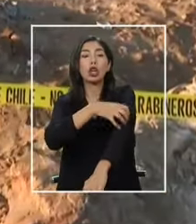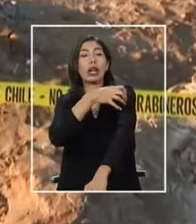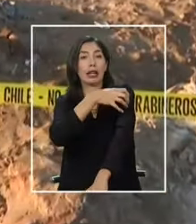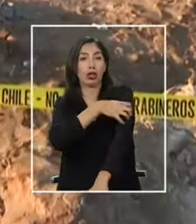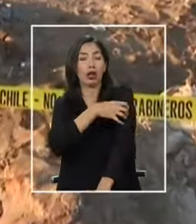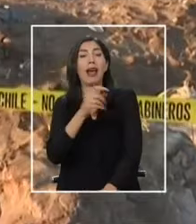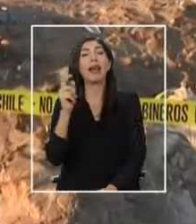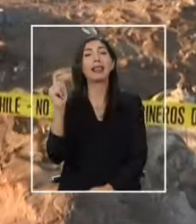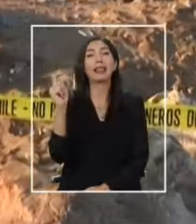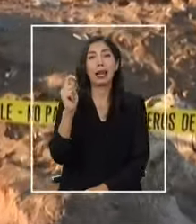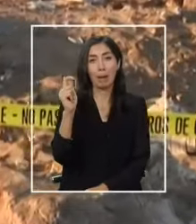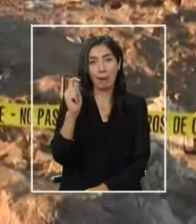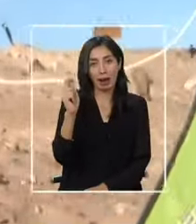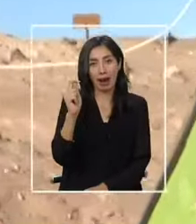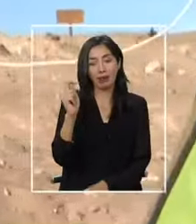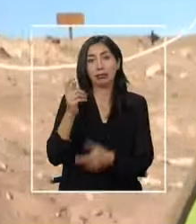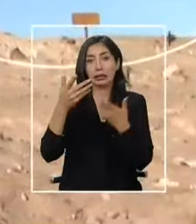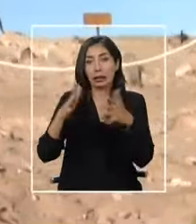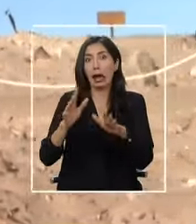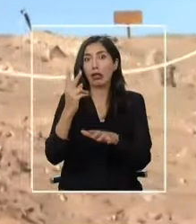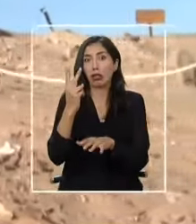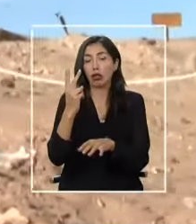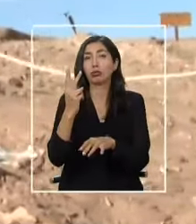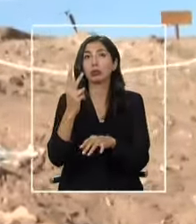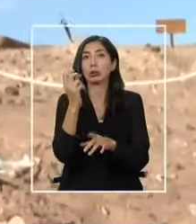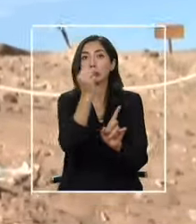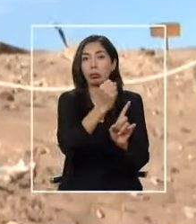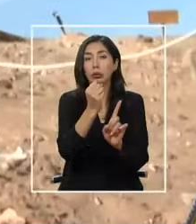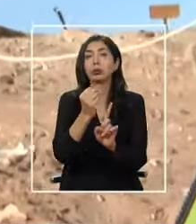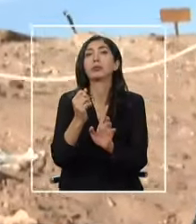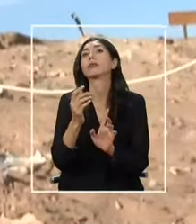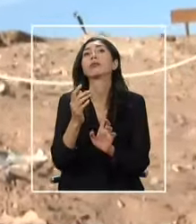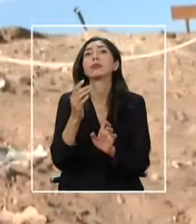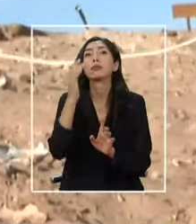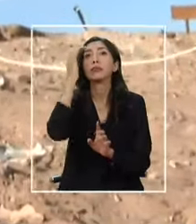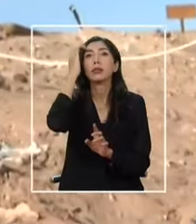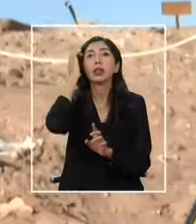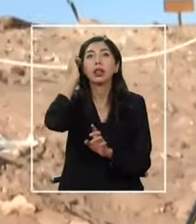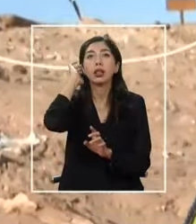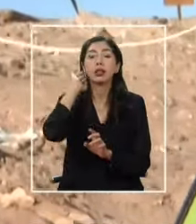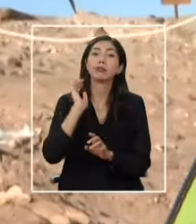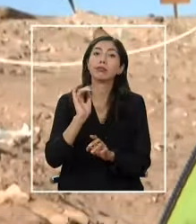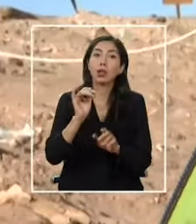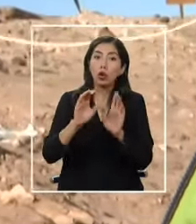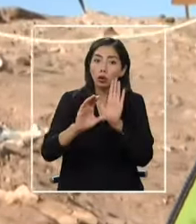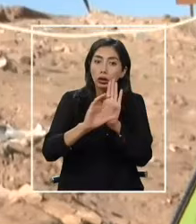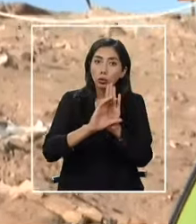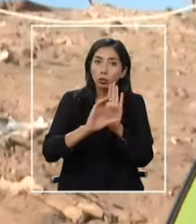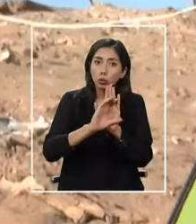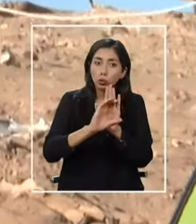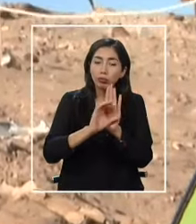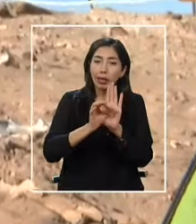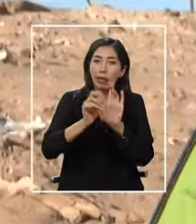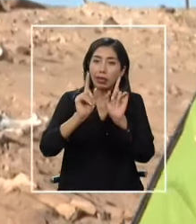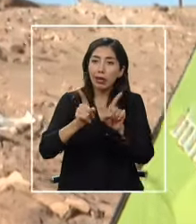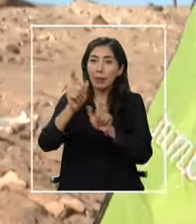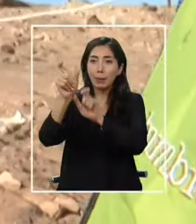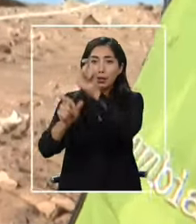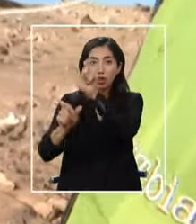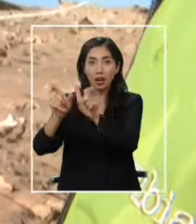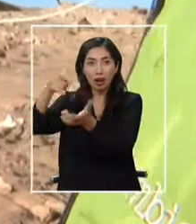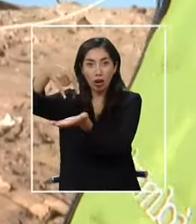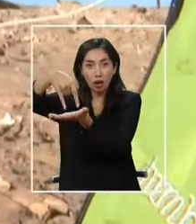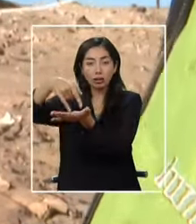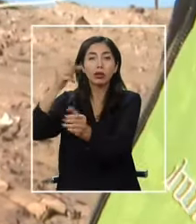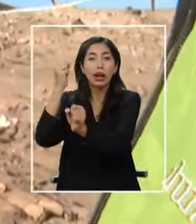acumula 12 homicidios en lo que va del año. Con esta excepción que permite la Constitución, ¿verdad? Y que paralelamente trabajen nuestros parlamentarios, ¿verdad? Junto con